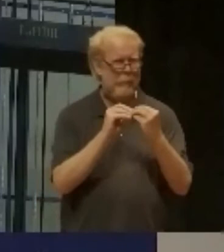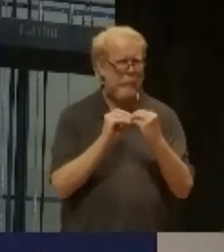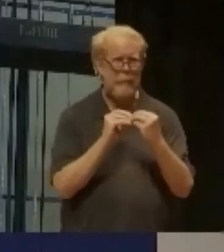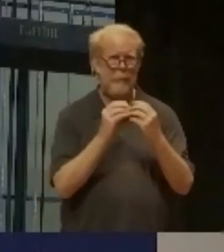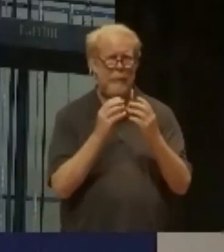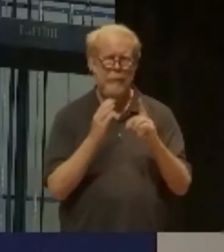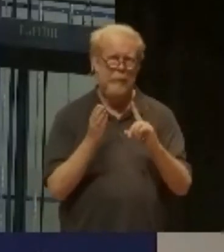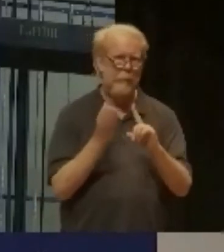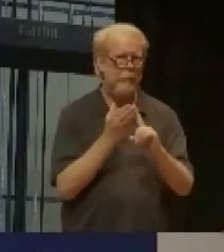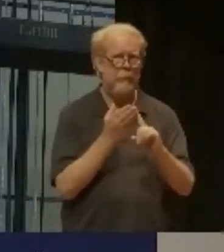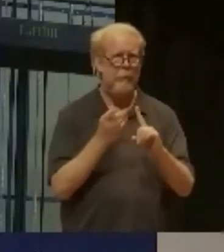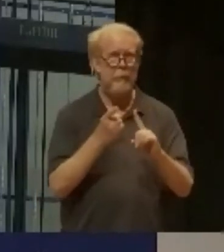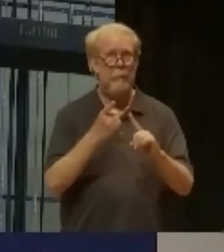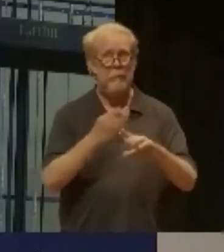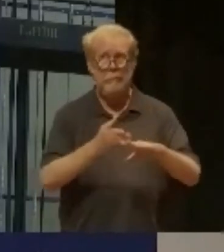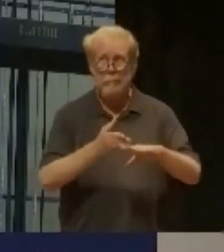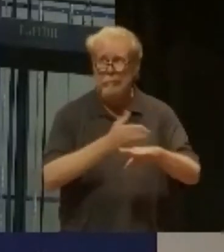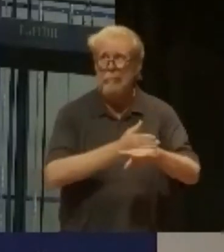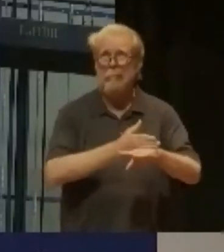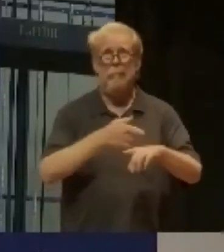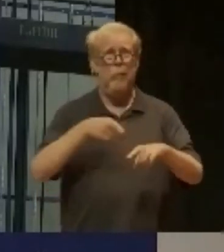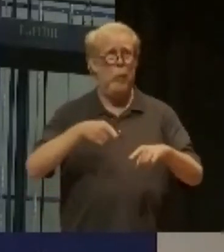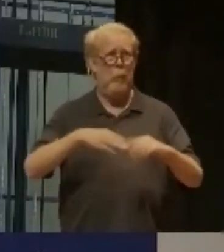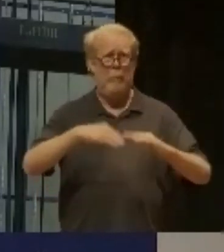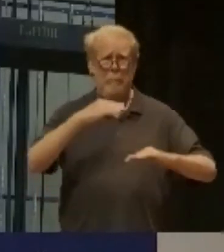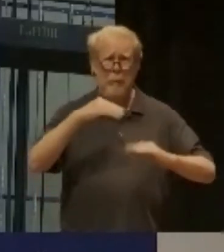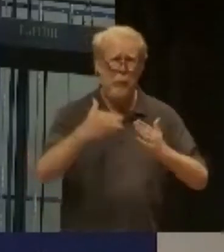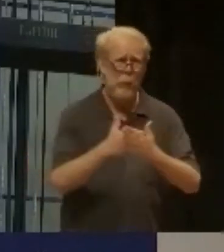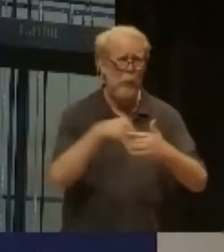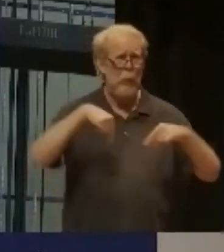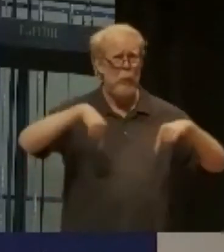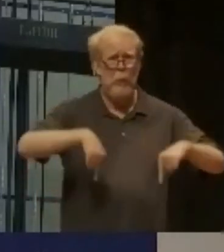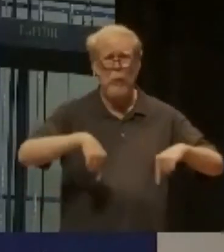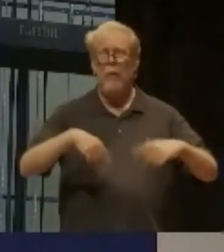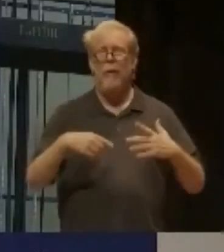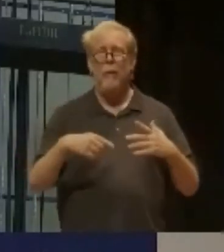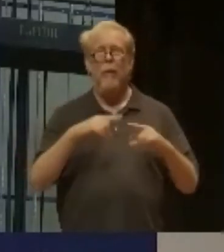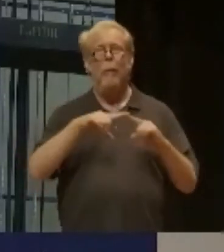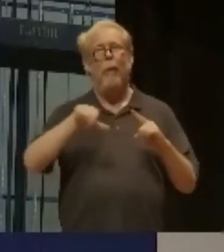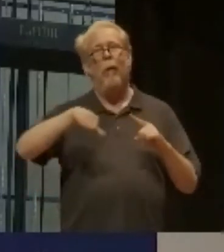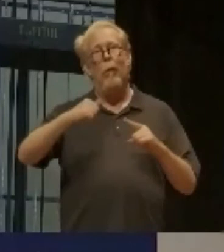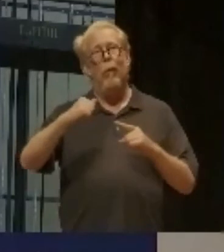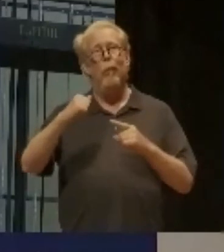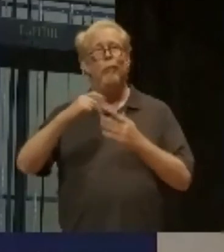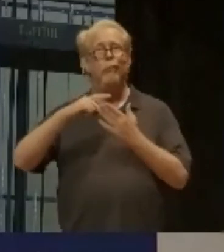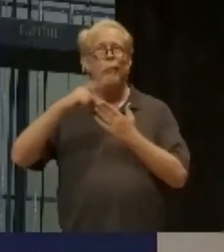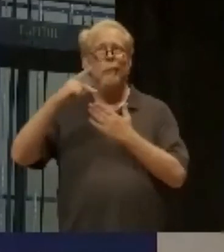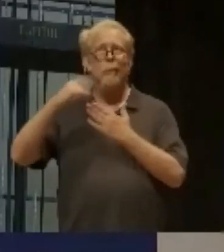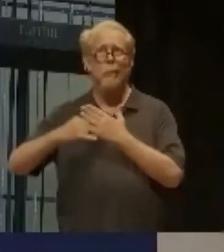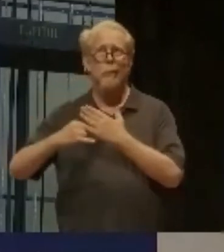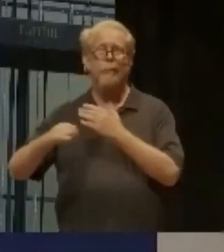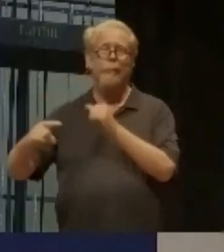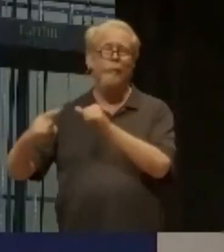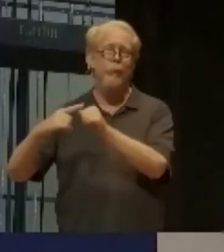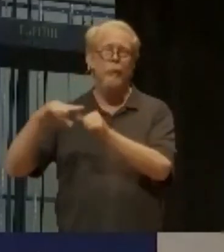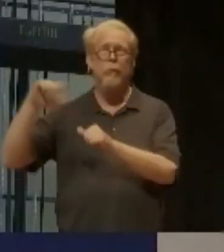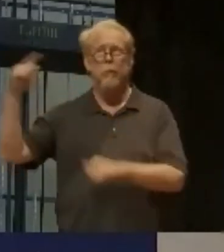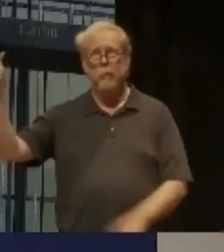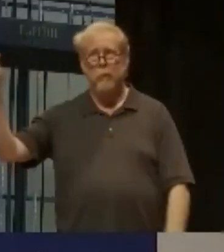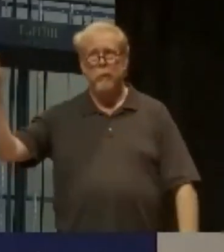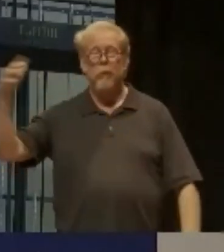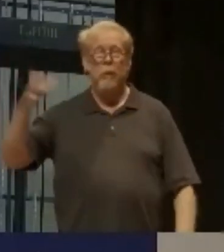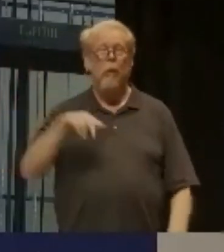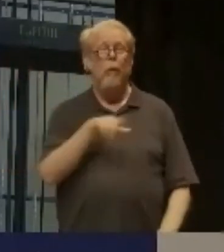distrito actualizara, mejorara o construyera una nueva escuela aquí en Burbank. Pero otras partes eran